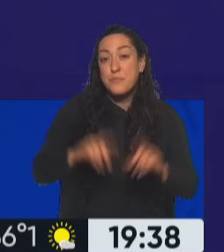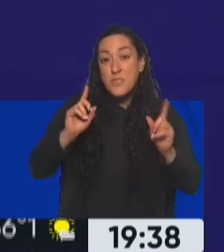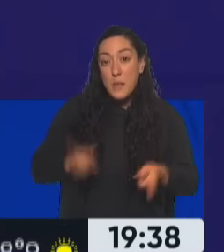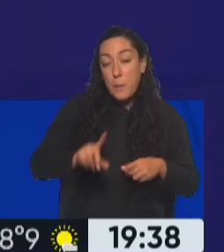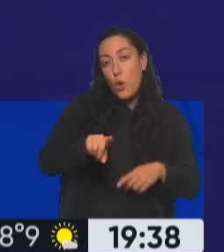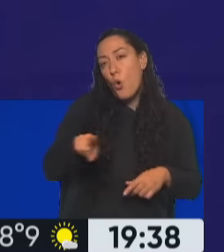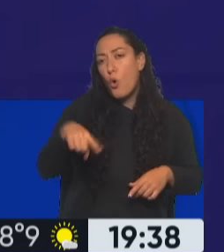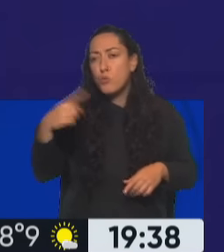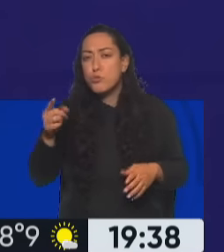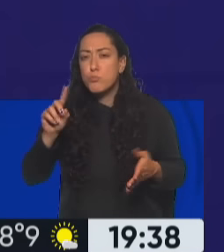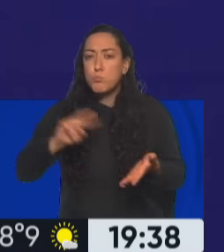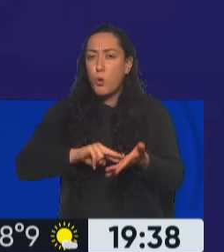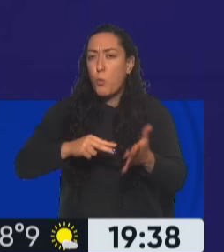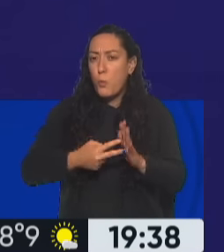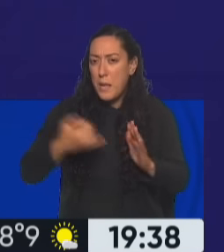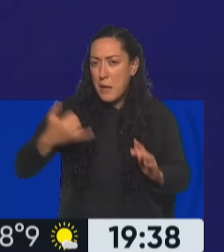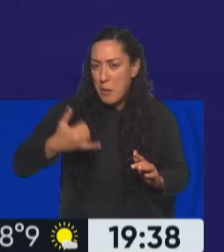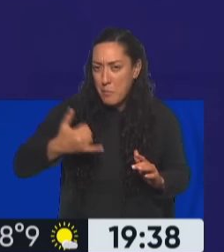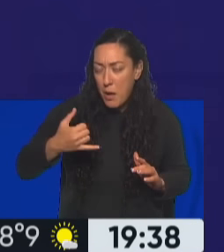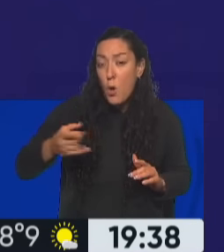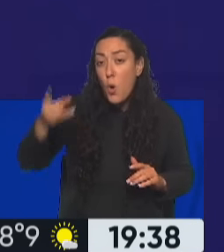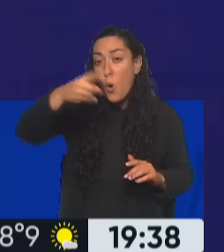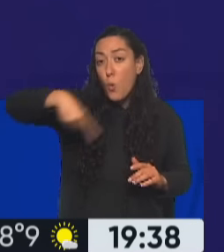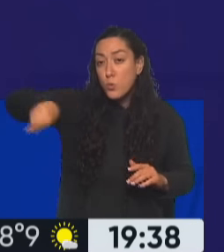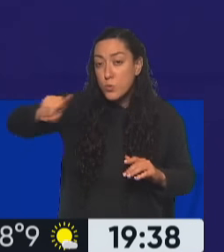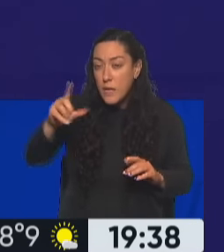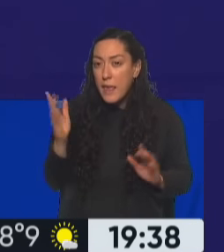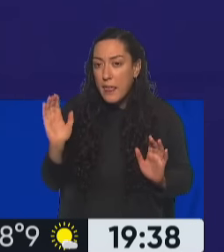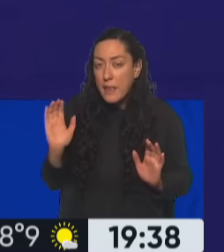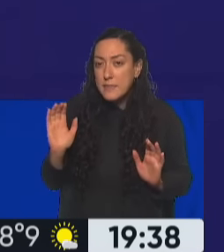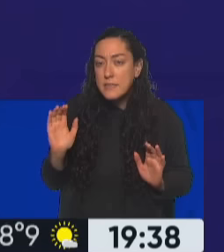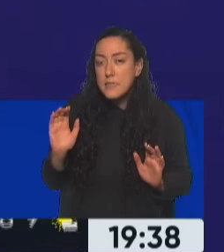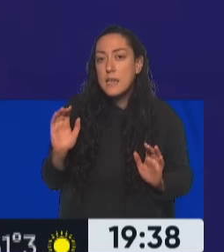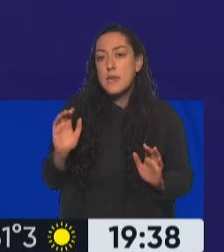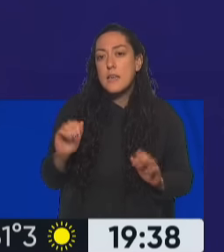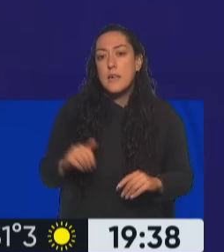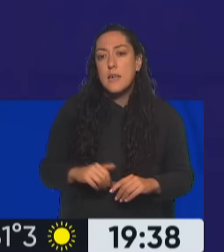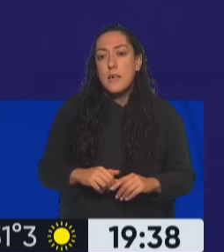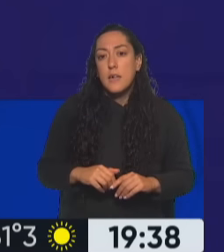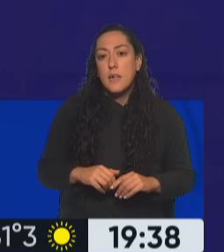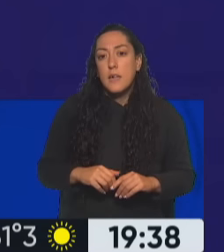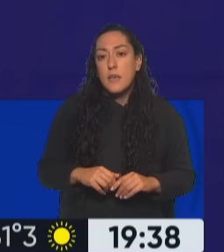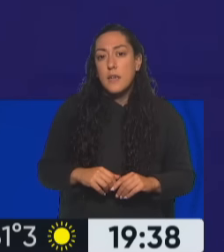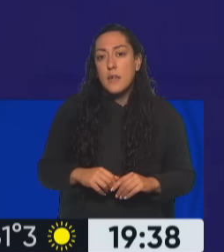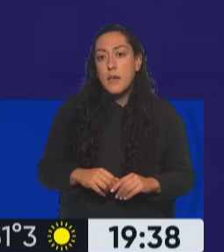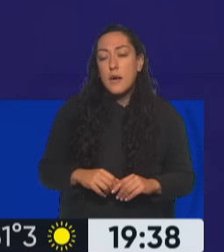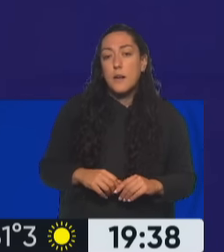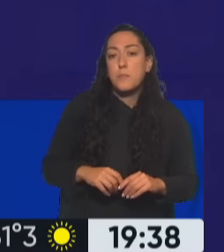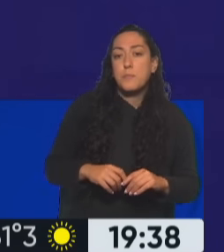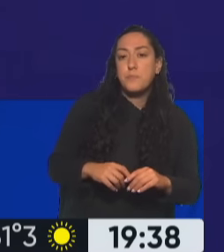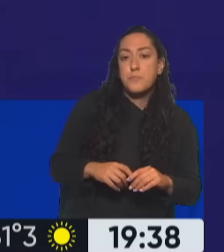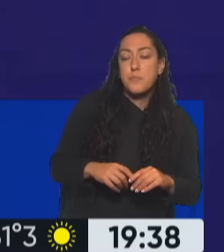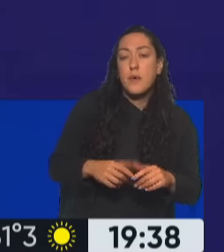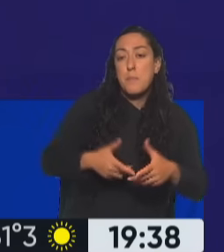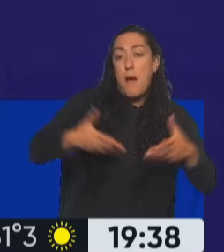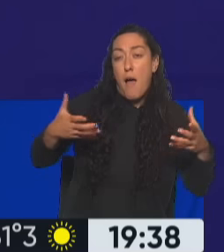problema más, y es que ustedes están mirando un problema de índole macro y están haciendo un